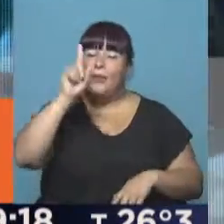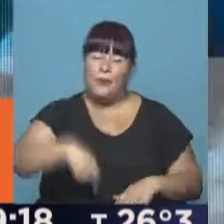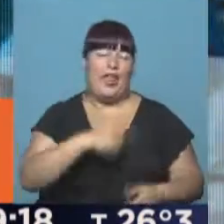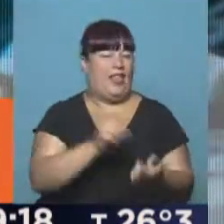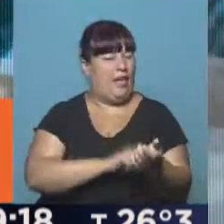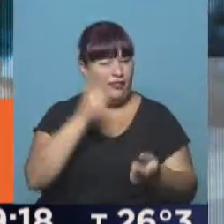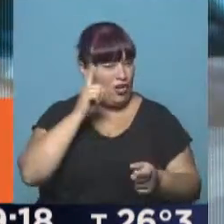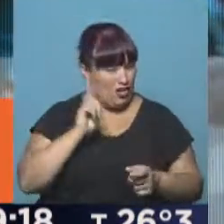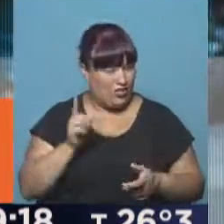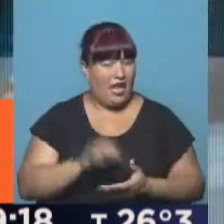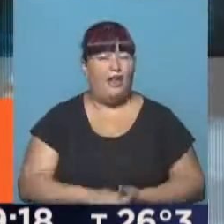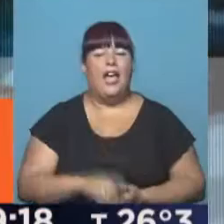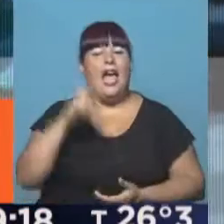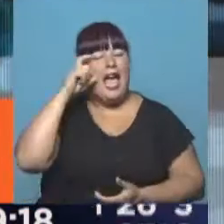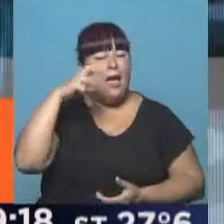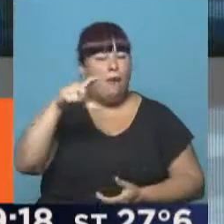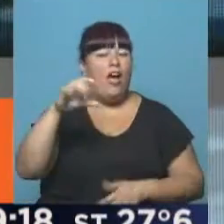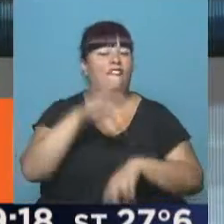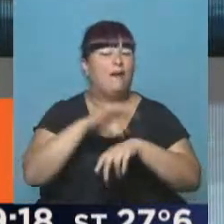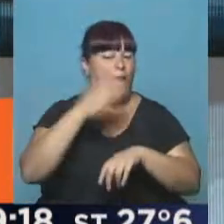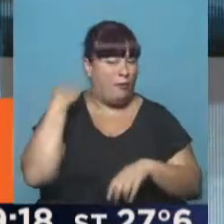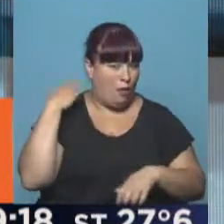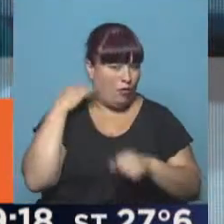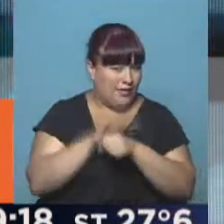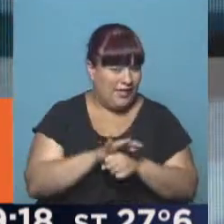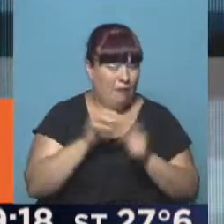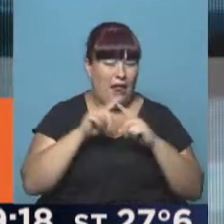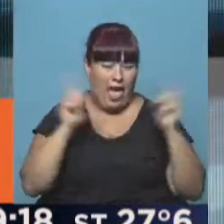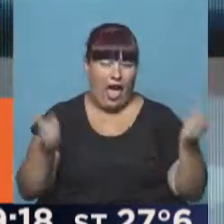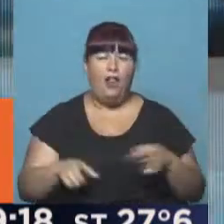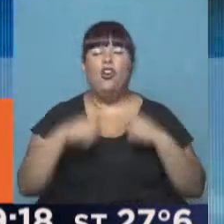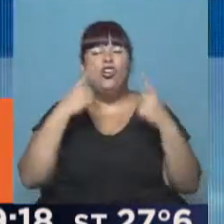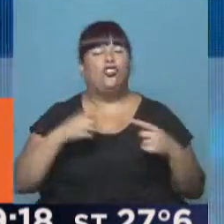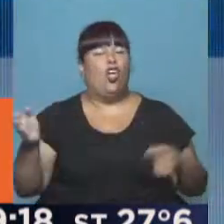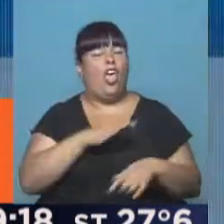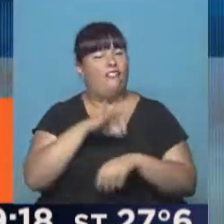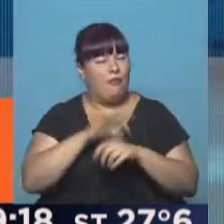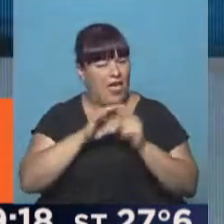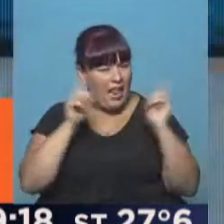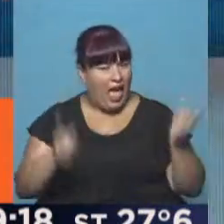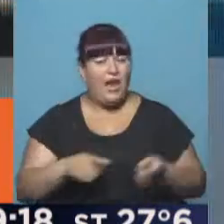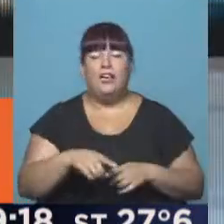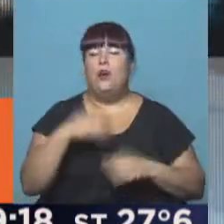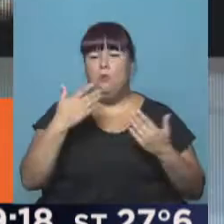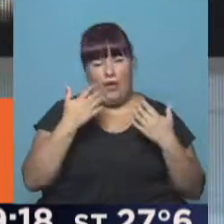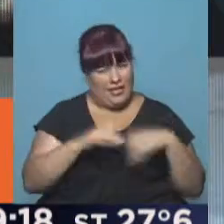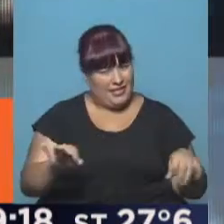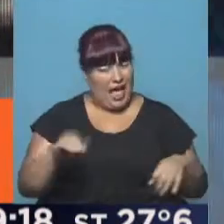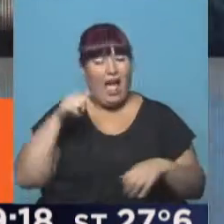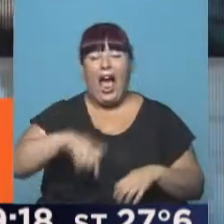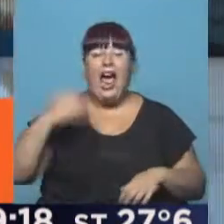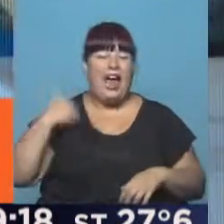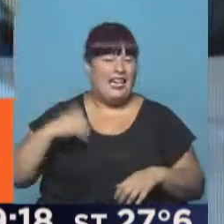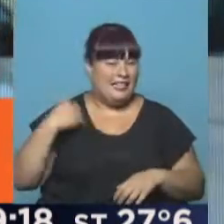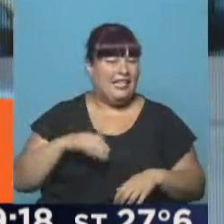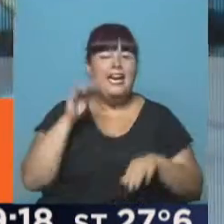provoca diabetes. EPOC, la enfermedad pulmonar obstructiva crónica, todas enfermedades crónicas totalmente evitables que hoy en la